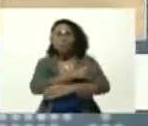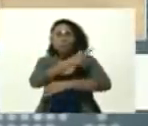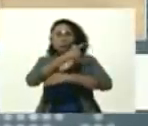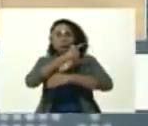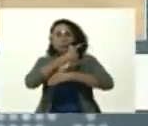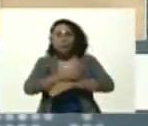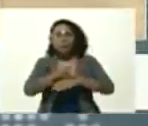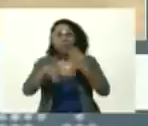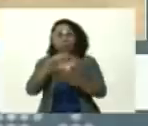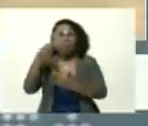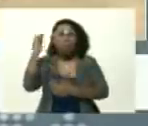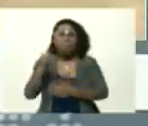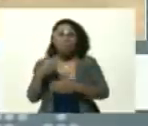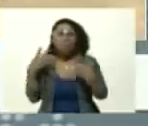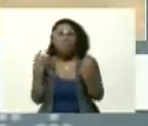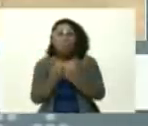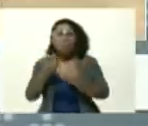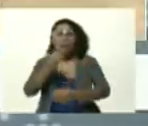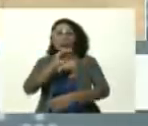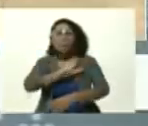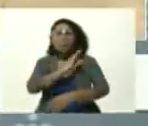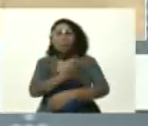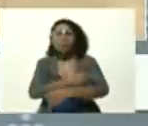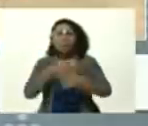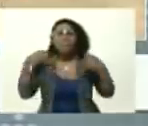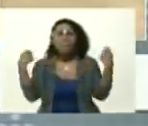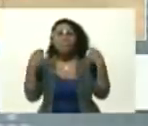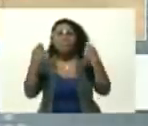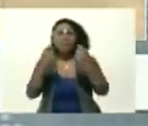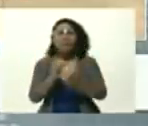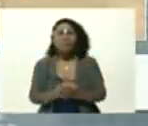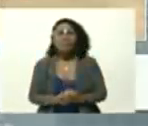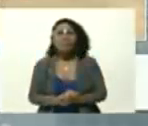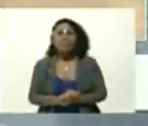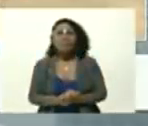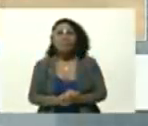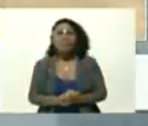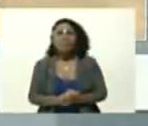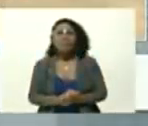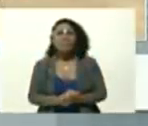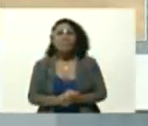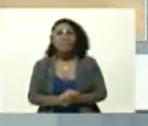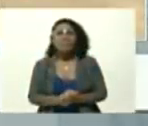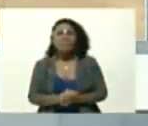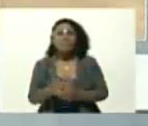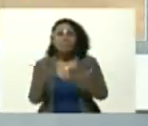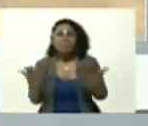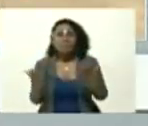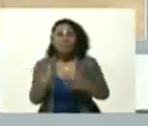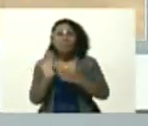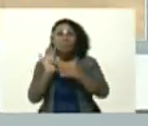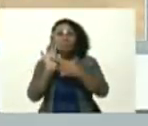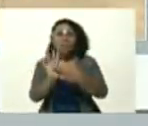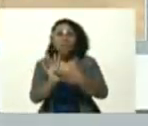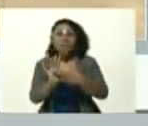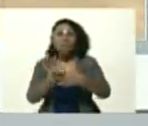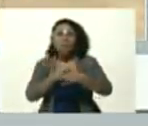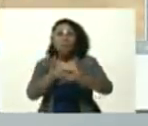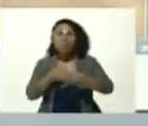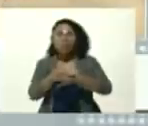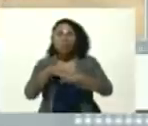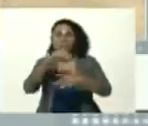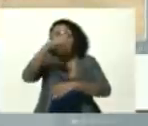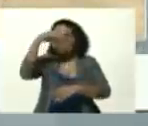Bolivariana, junto al Poder Popular y los representantes de los Ministerios de